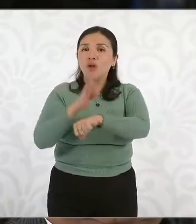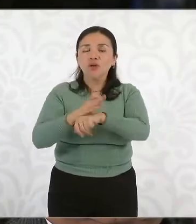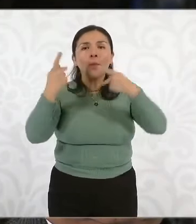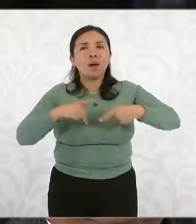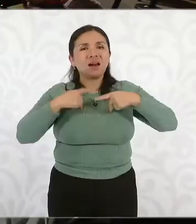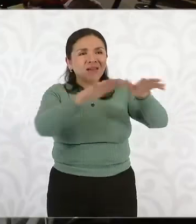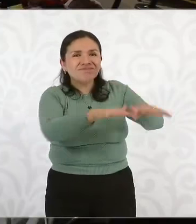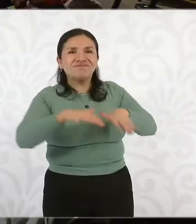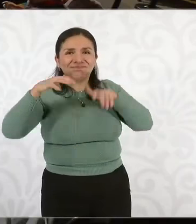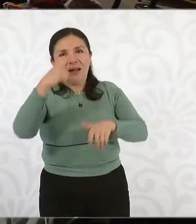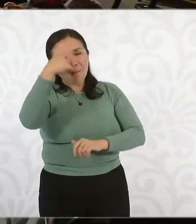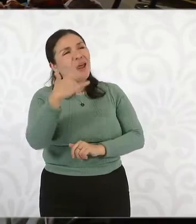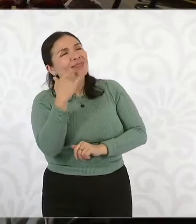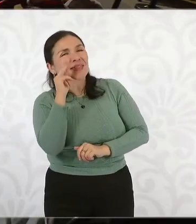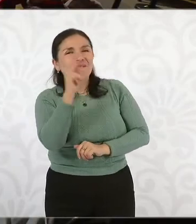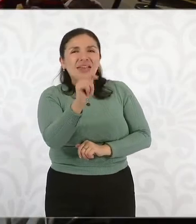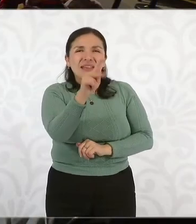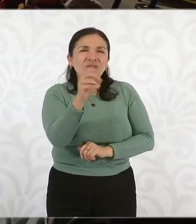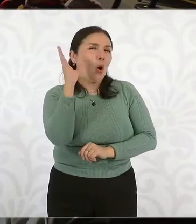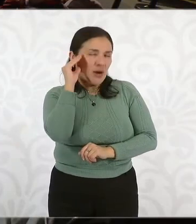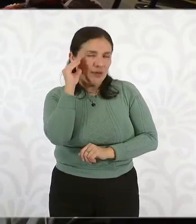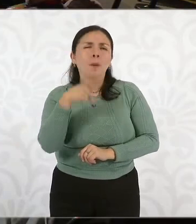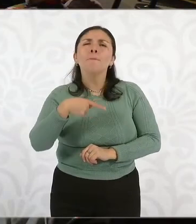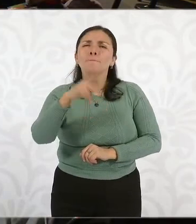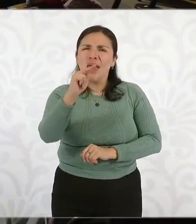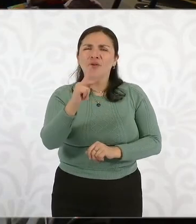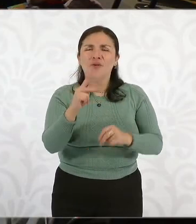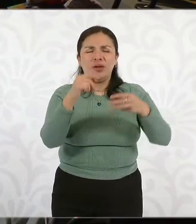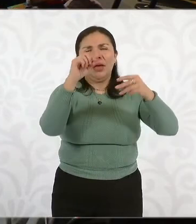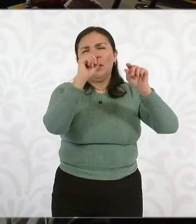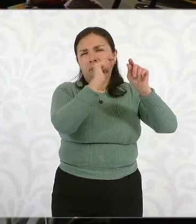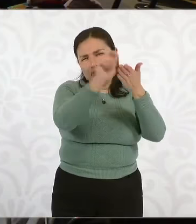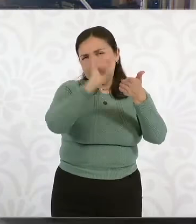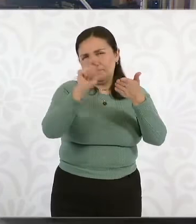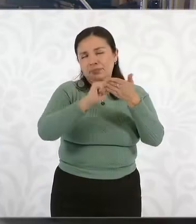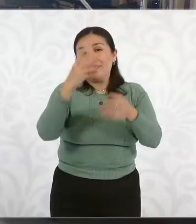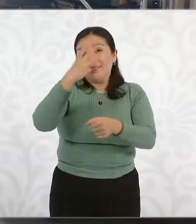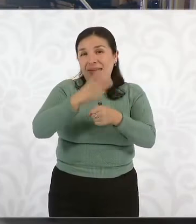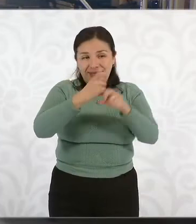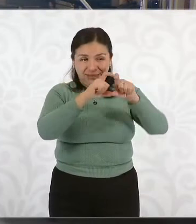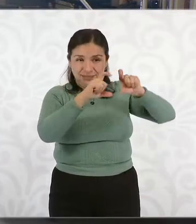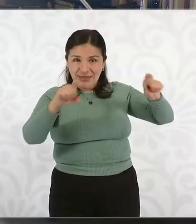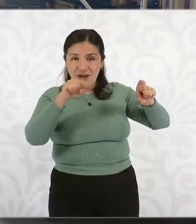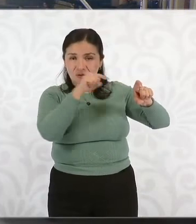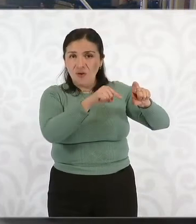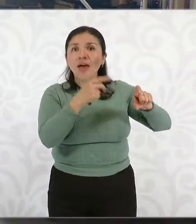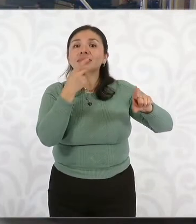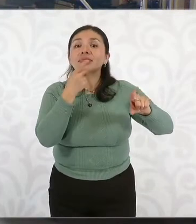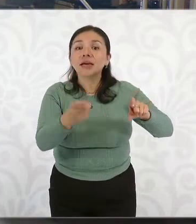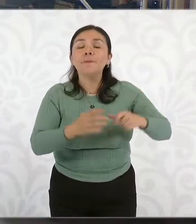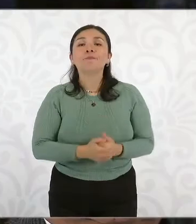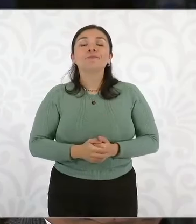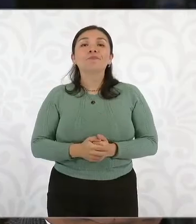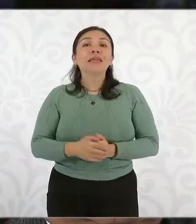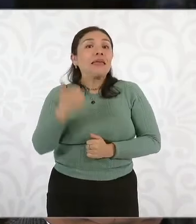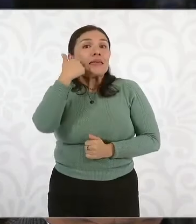audiencias. Sin embargo, en su inciso 3, apartado tercero, dice: se